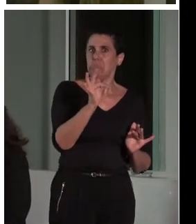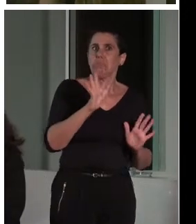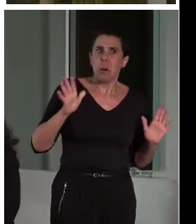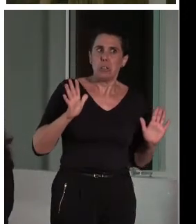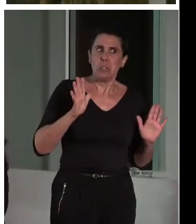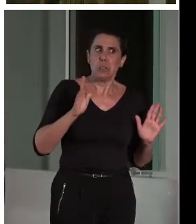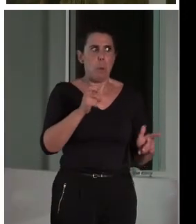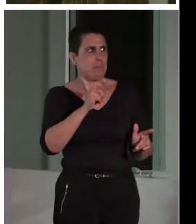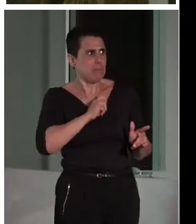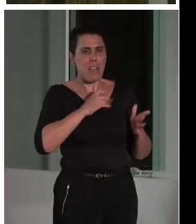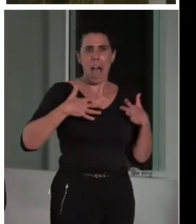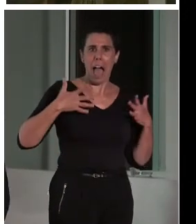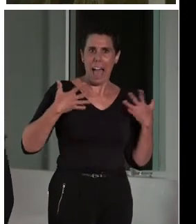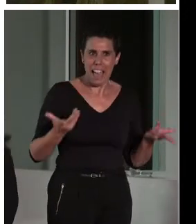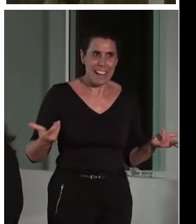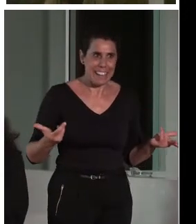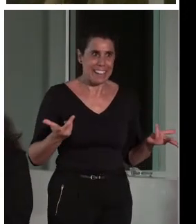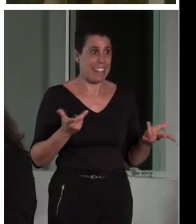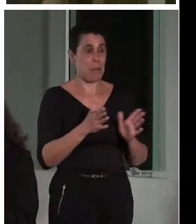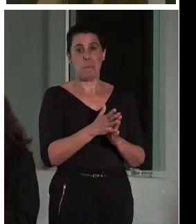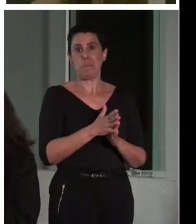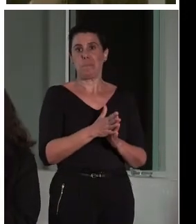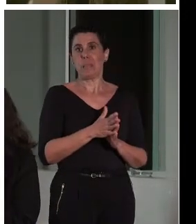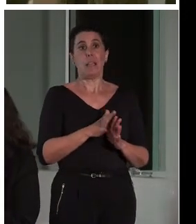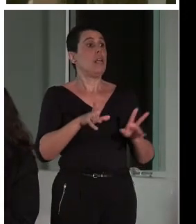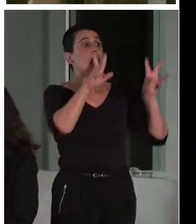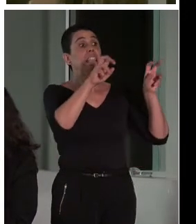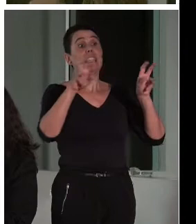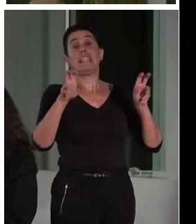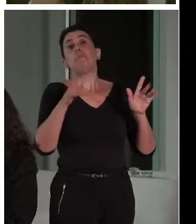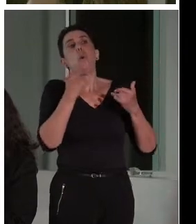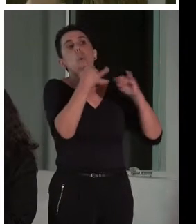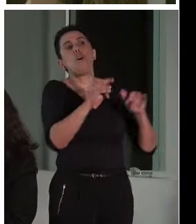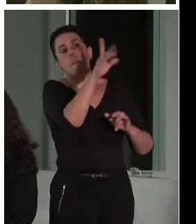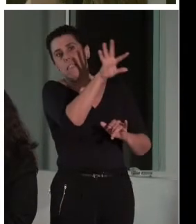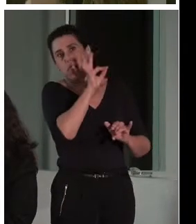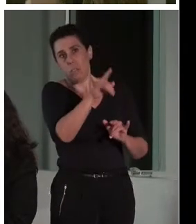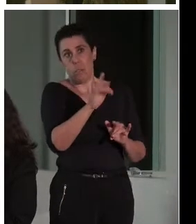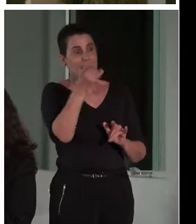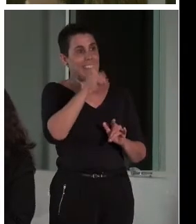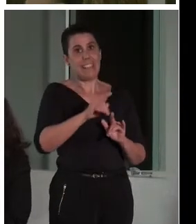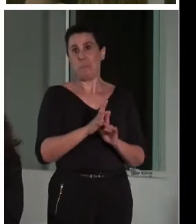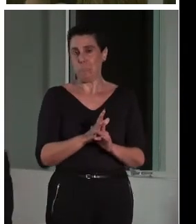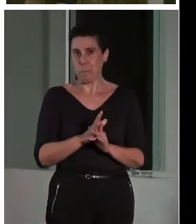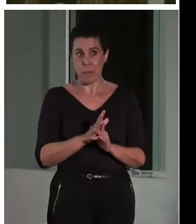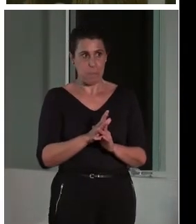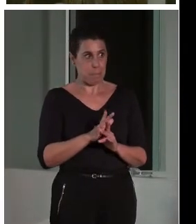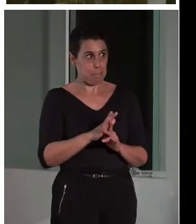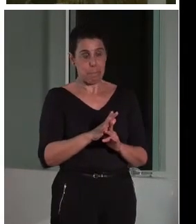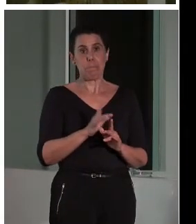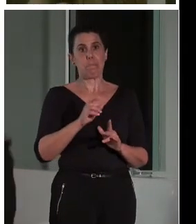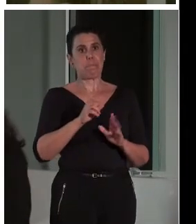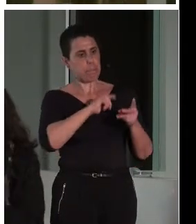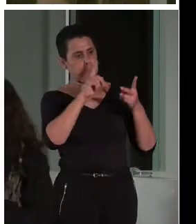alegría y bueno sobre los temas que iban por destacar os un evento ahora quiero destacar os a ver el siguiente que lo